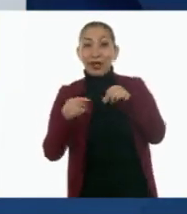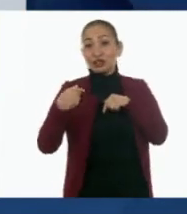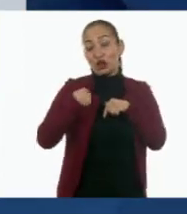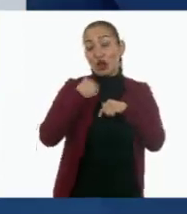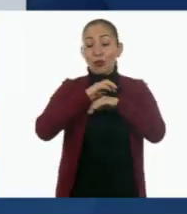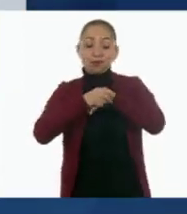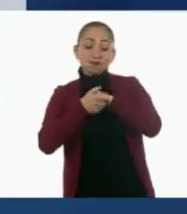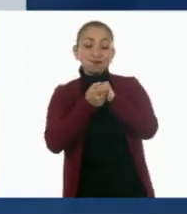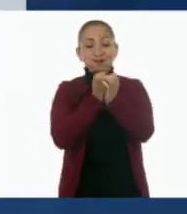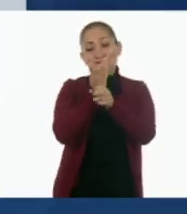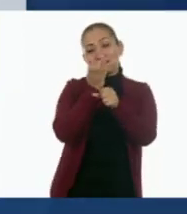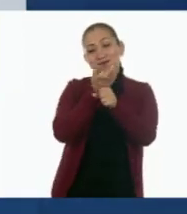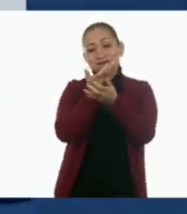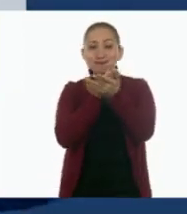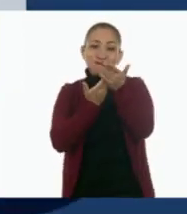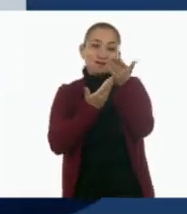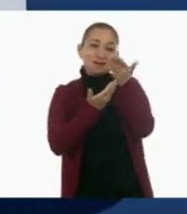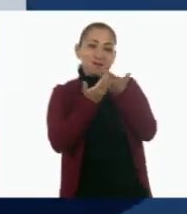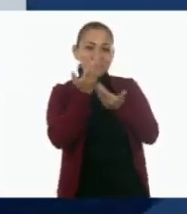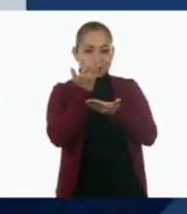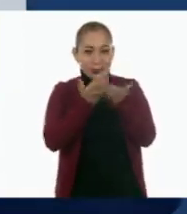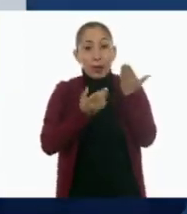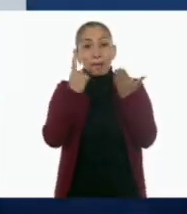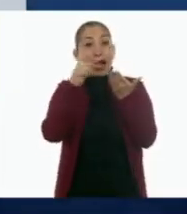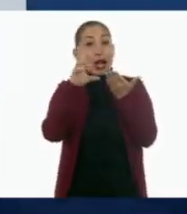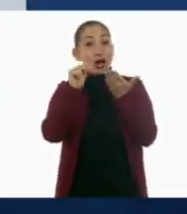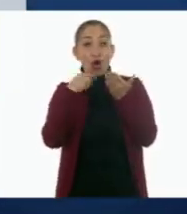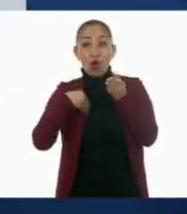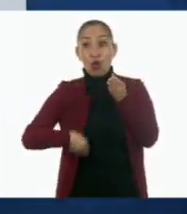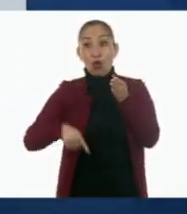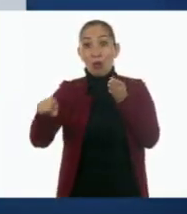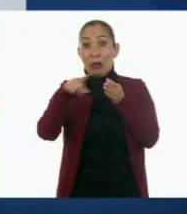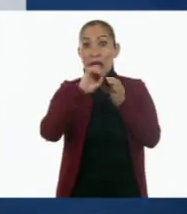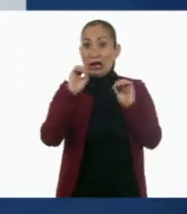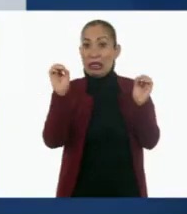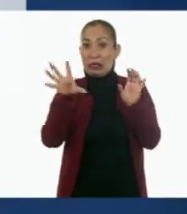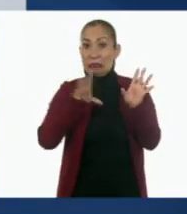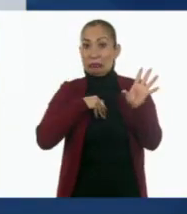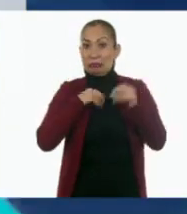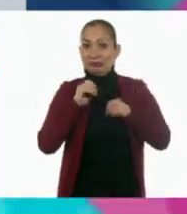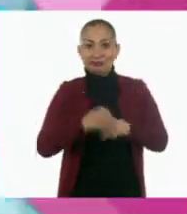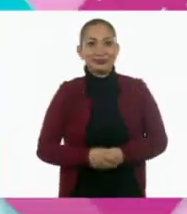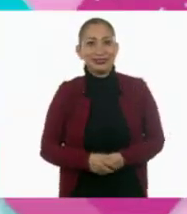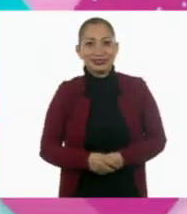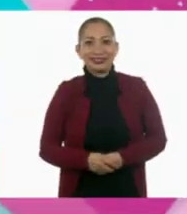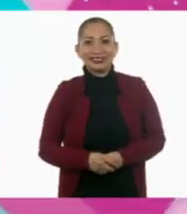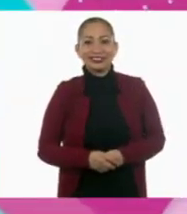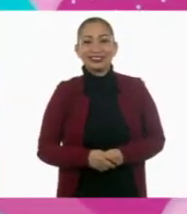me lavo las manitas para no echarle la culpa a nadie.